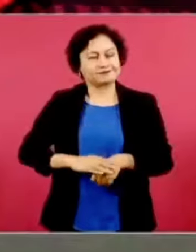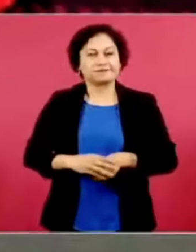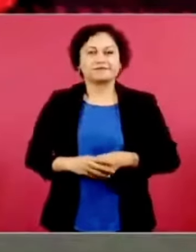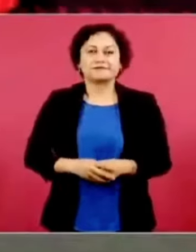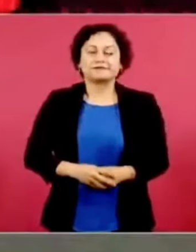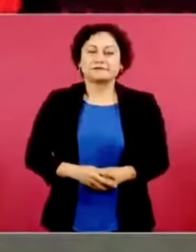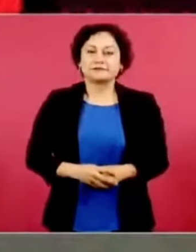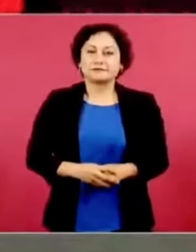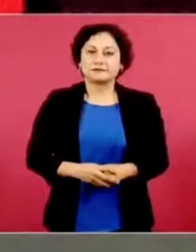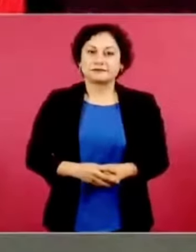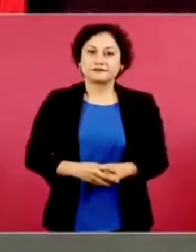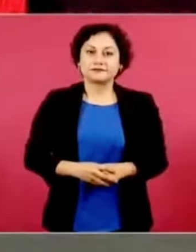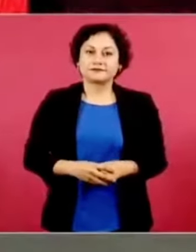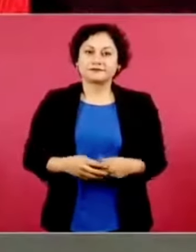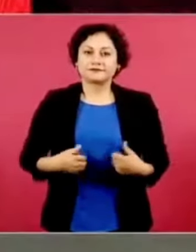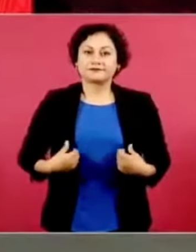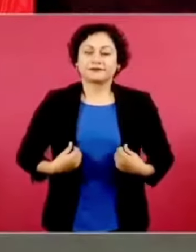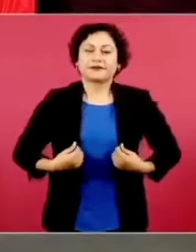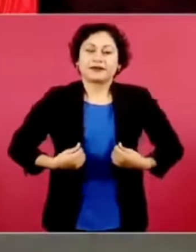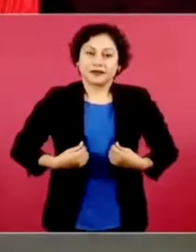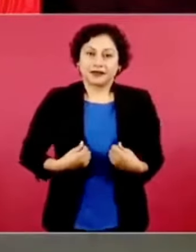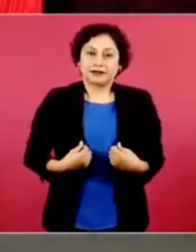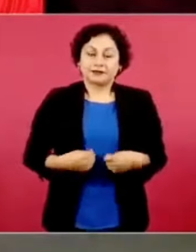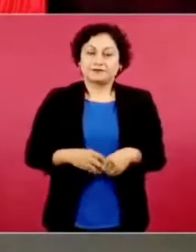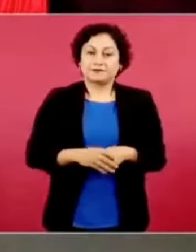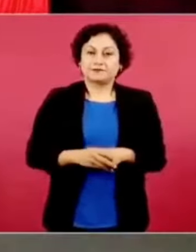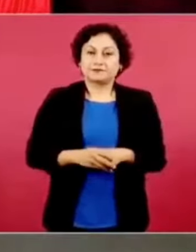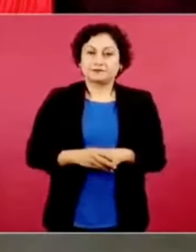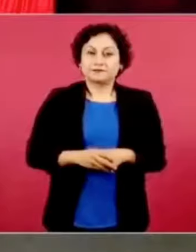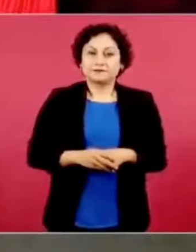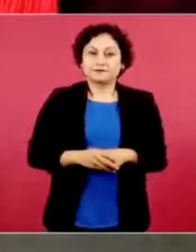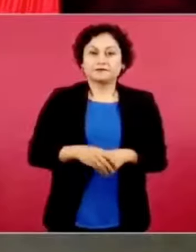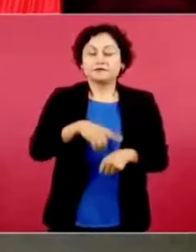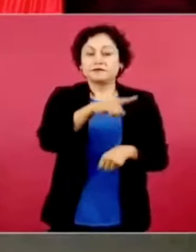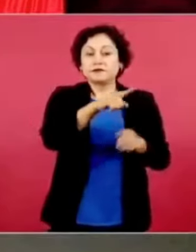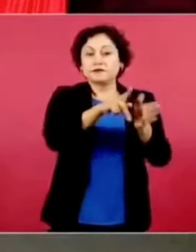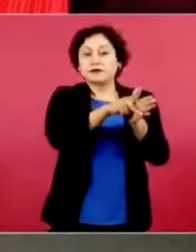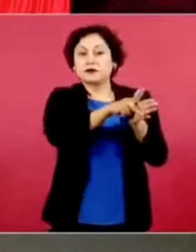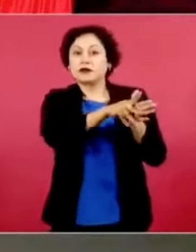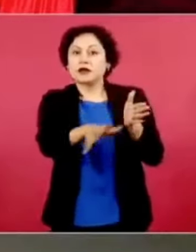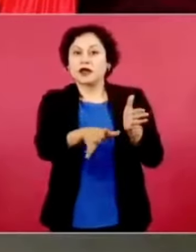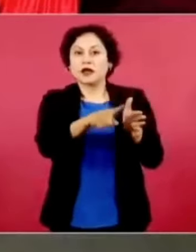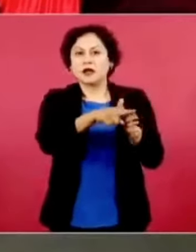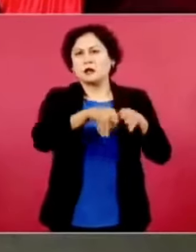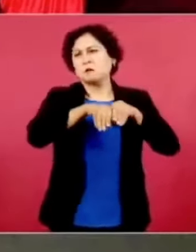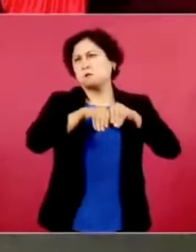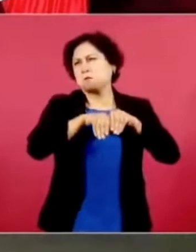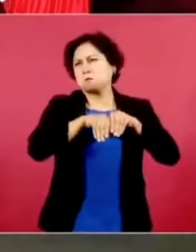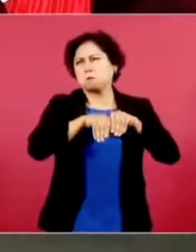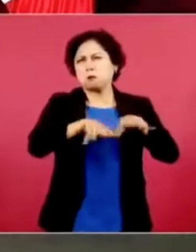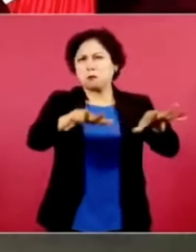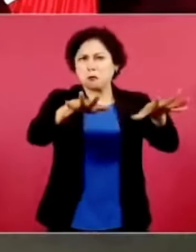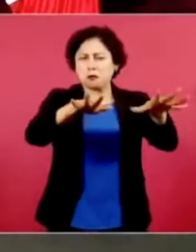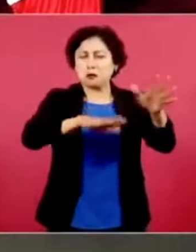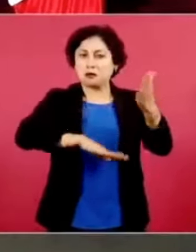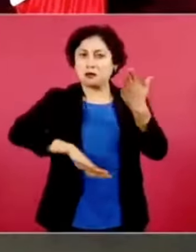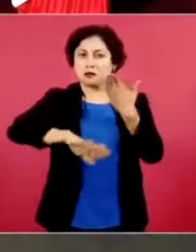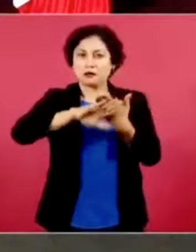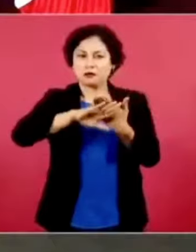Sí, y el Universal con todo. Y luego me entero, pues que fue